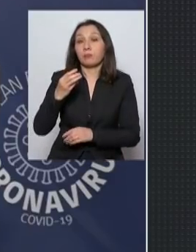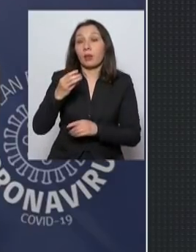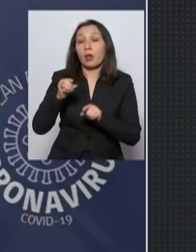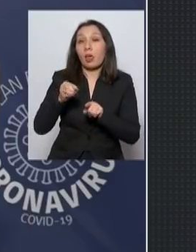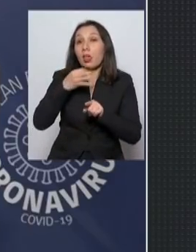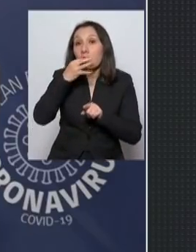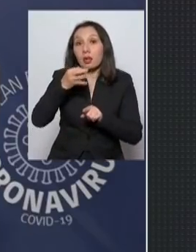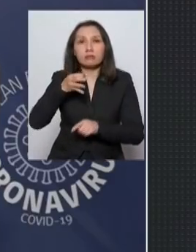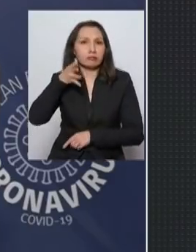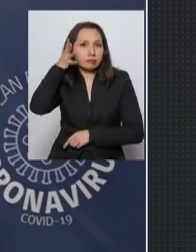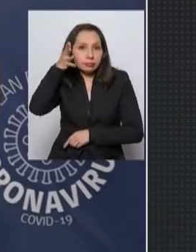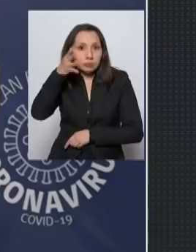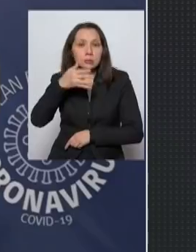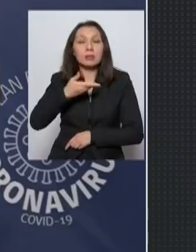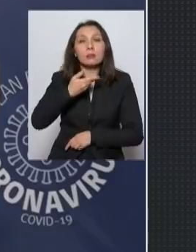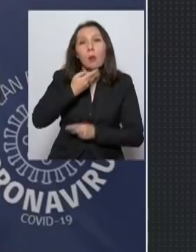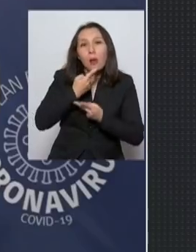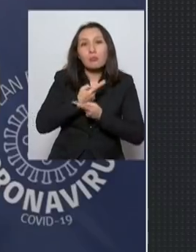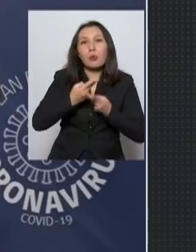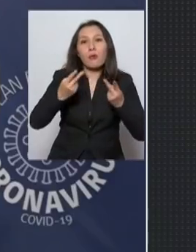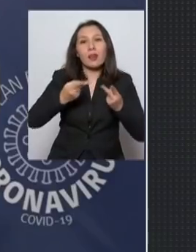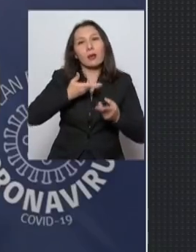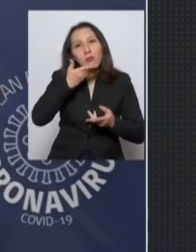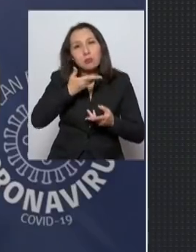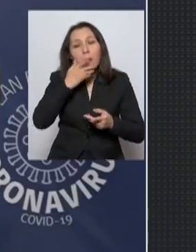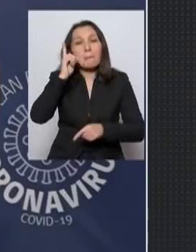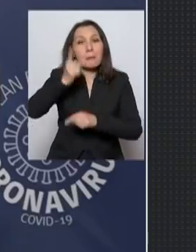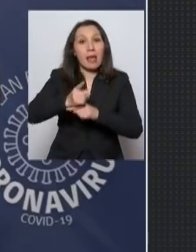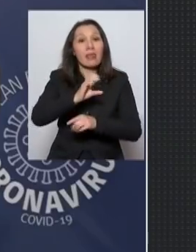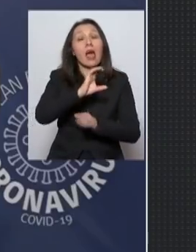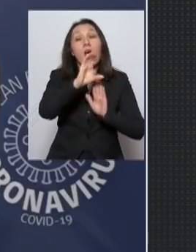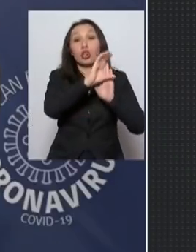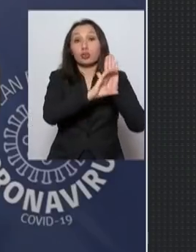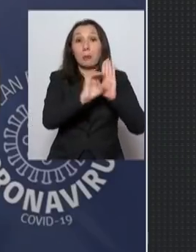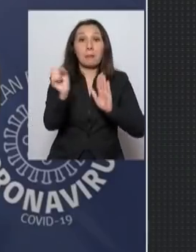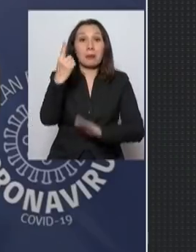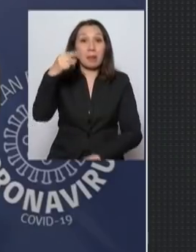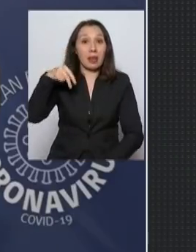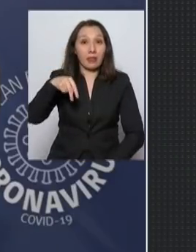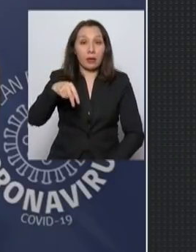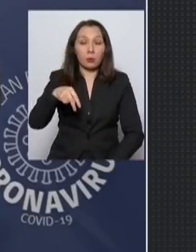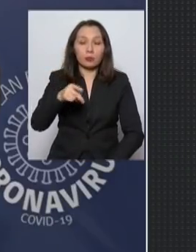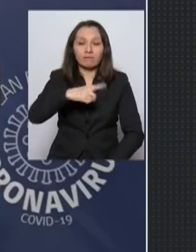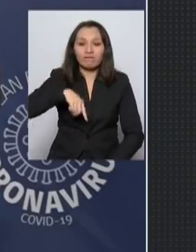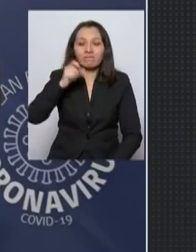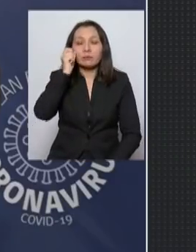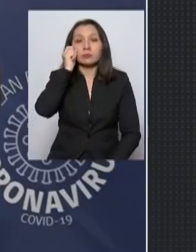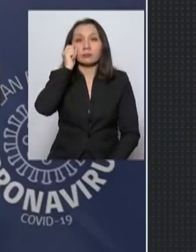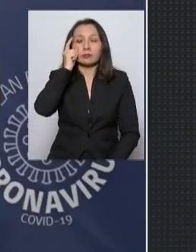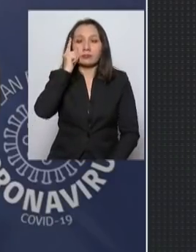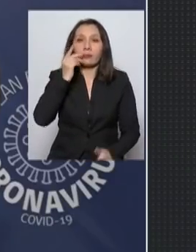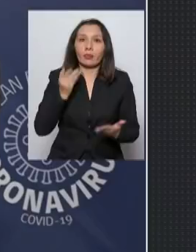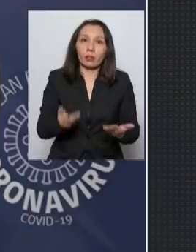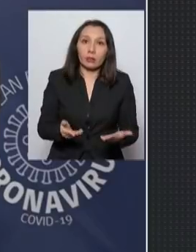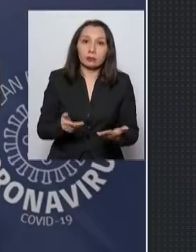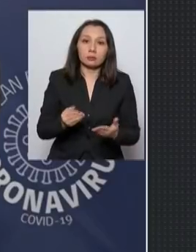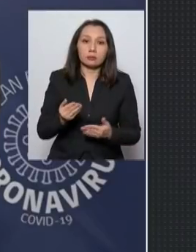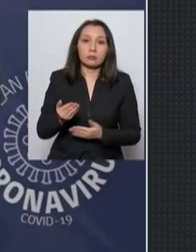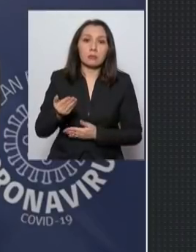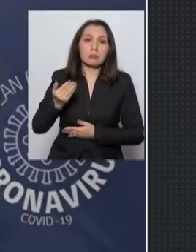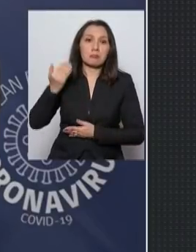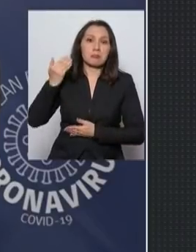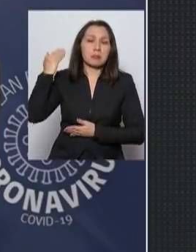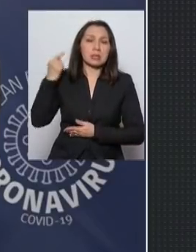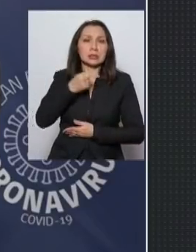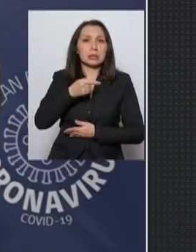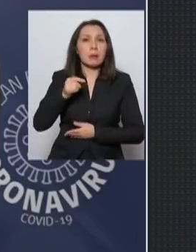de su excelencia el Presidente de la República, como manda la Constitución el 1 de junio, entendemos que hace pocas semanas